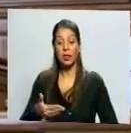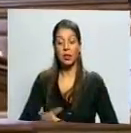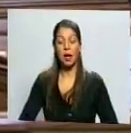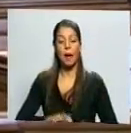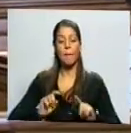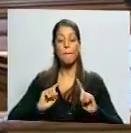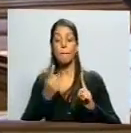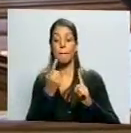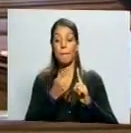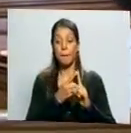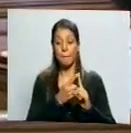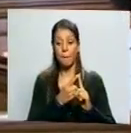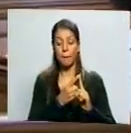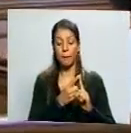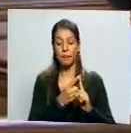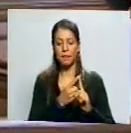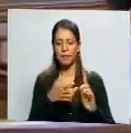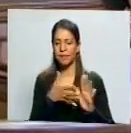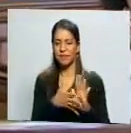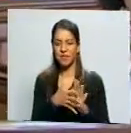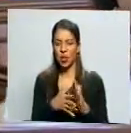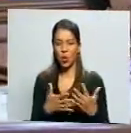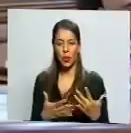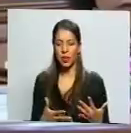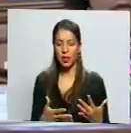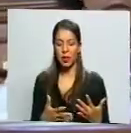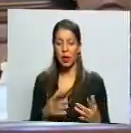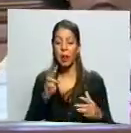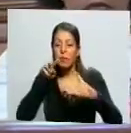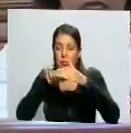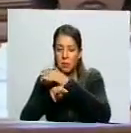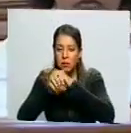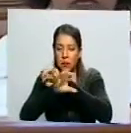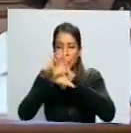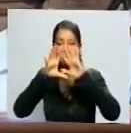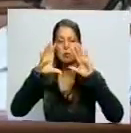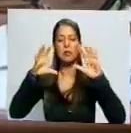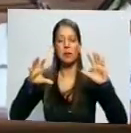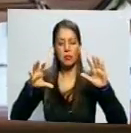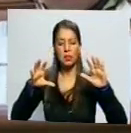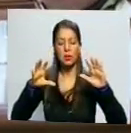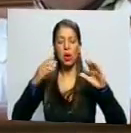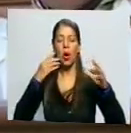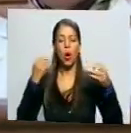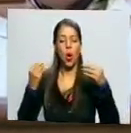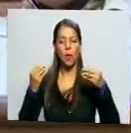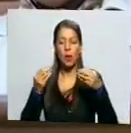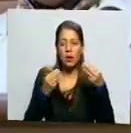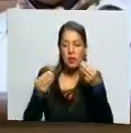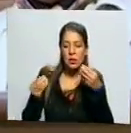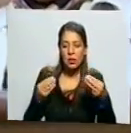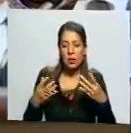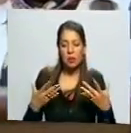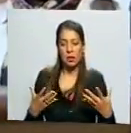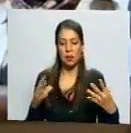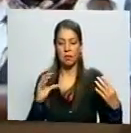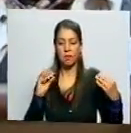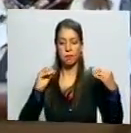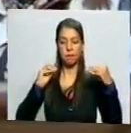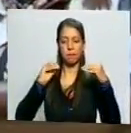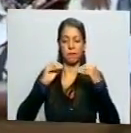El primero de los elementos tiene que tener la visión de flexibilizar, de